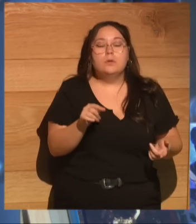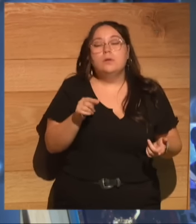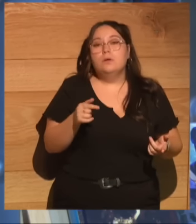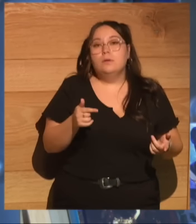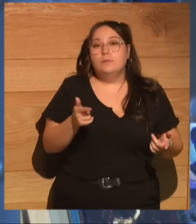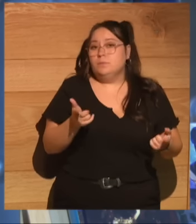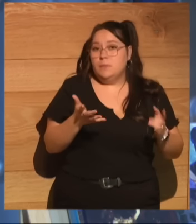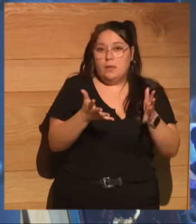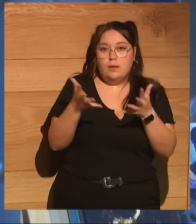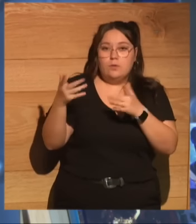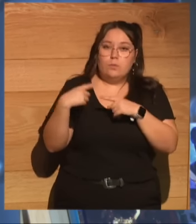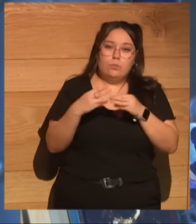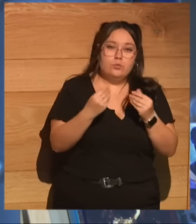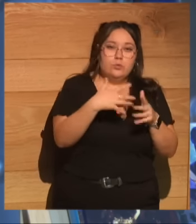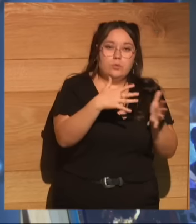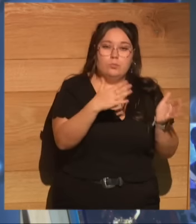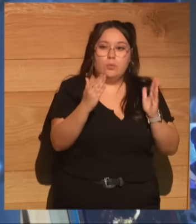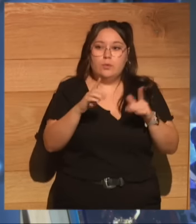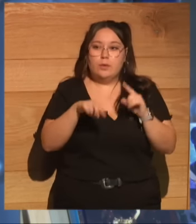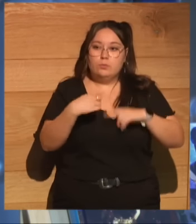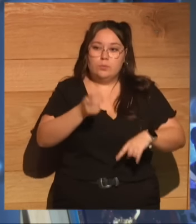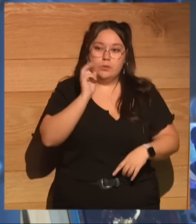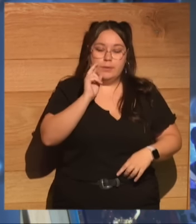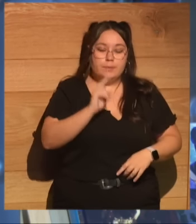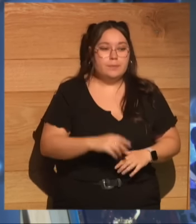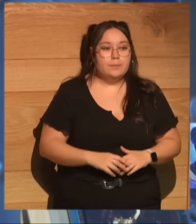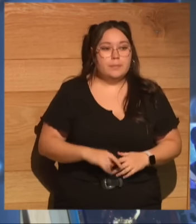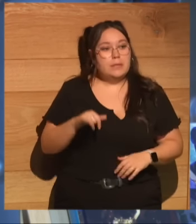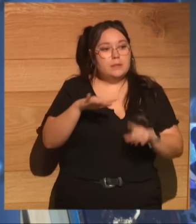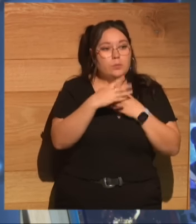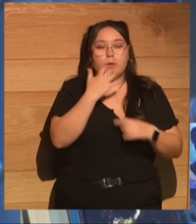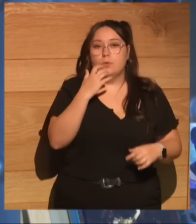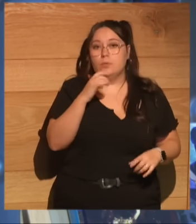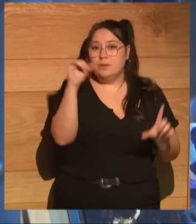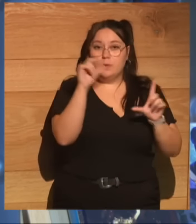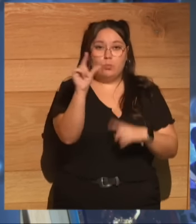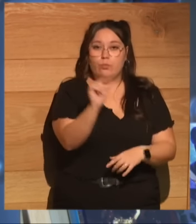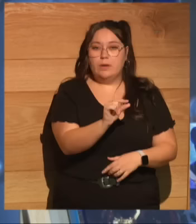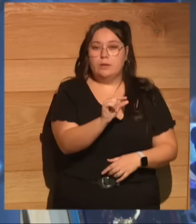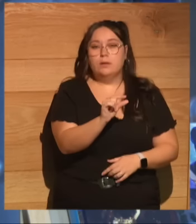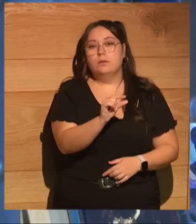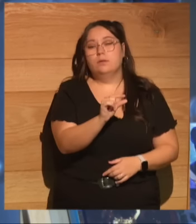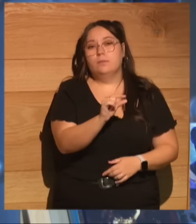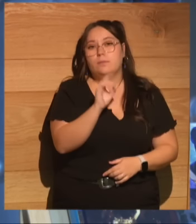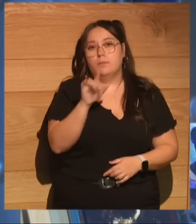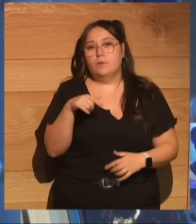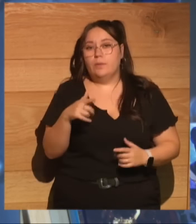en muchos momentos, cosas que vamos a ver después. En este caso, como la película es muy barata, pues llegan a una